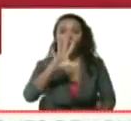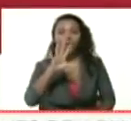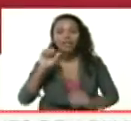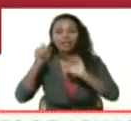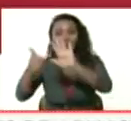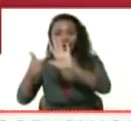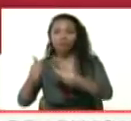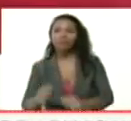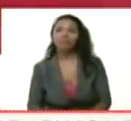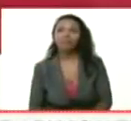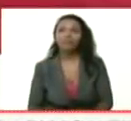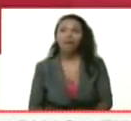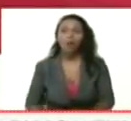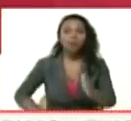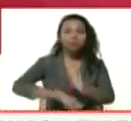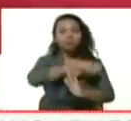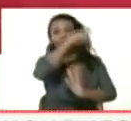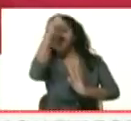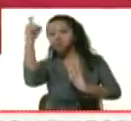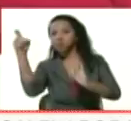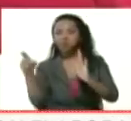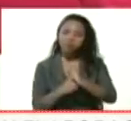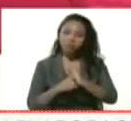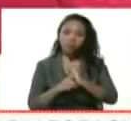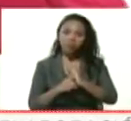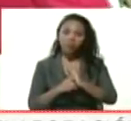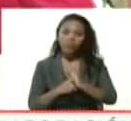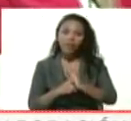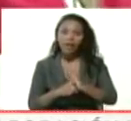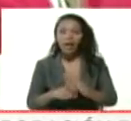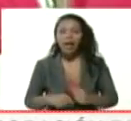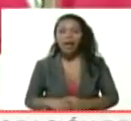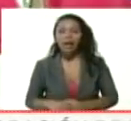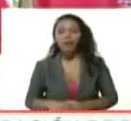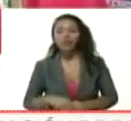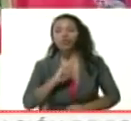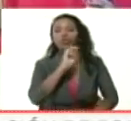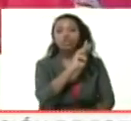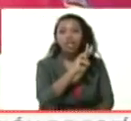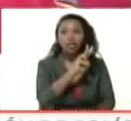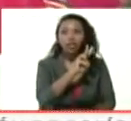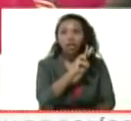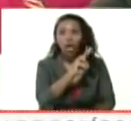136.556. Para un total el fin de semana de